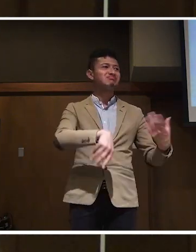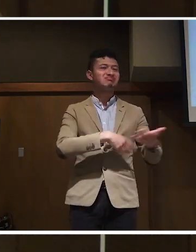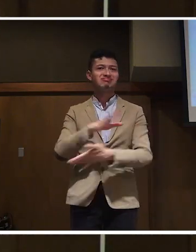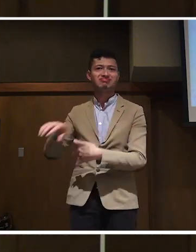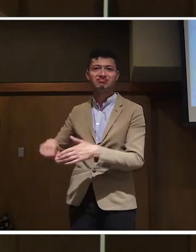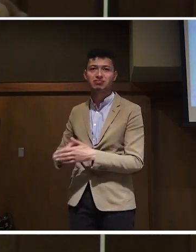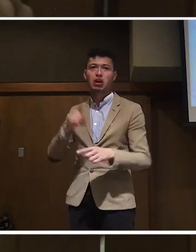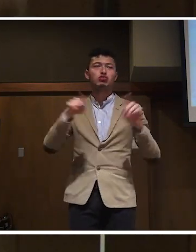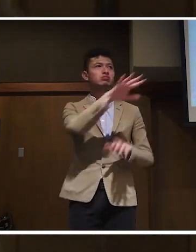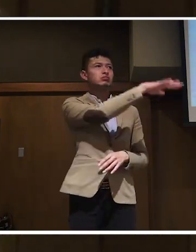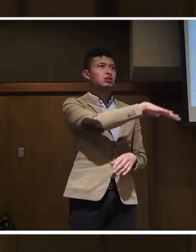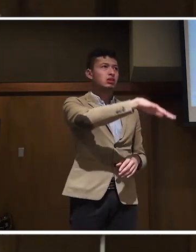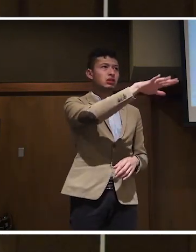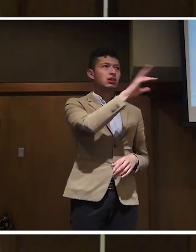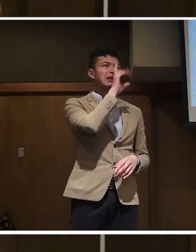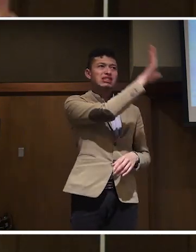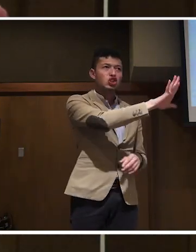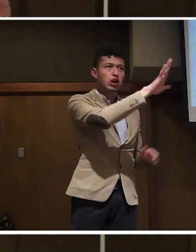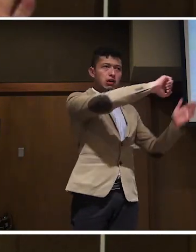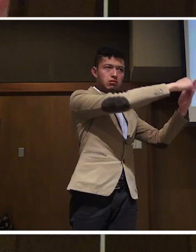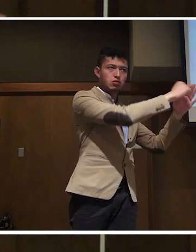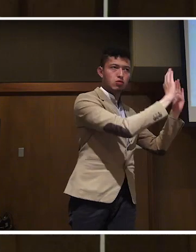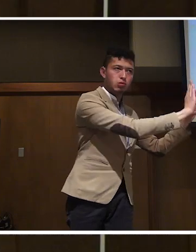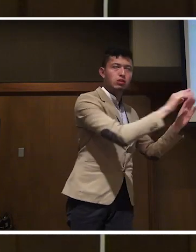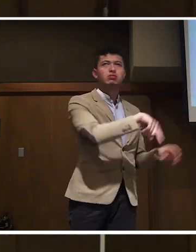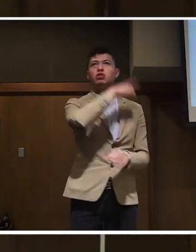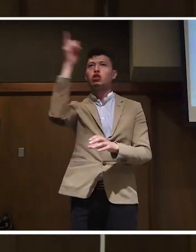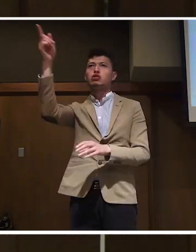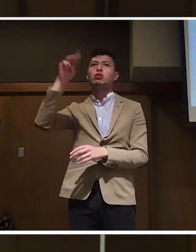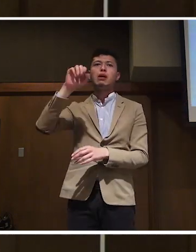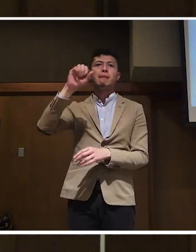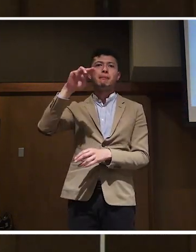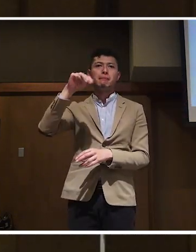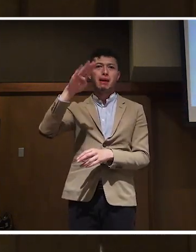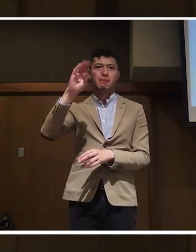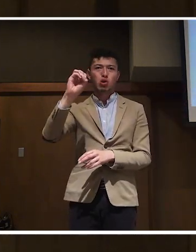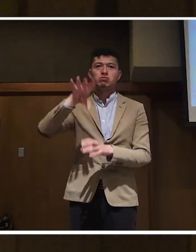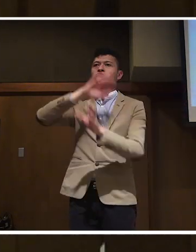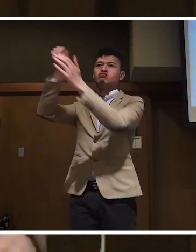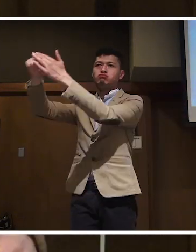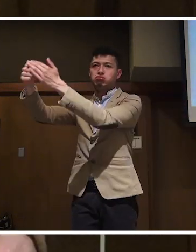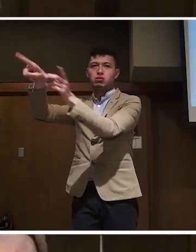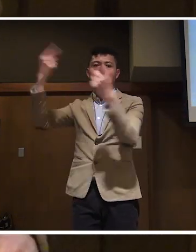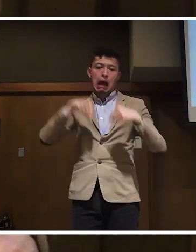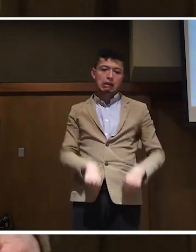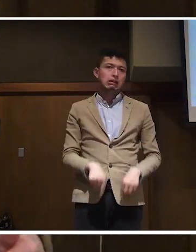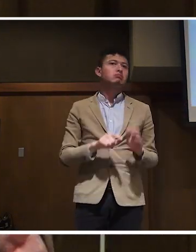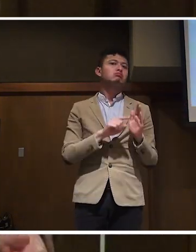el Mambo, la Biblioteca Nacional, y finalmente aquí terminaron algunas de ellas. Aquí terminó la de Luis B. Ramos,